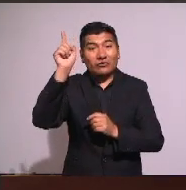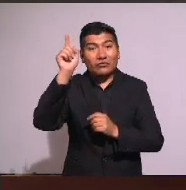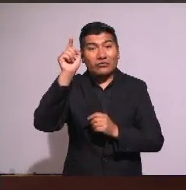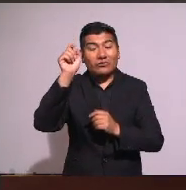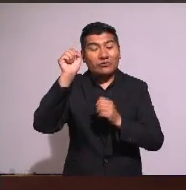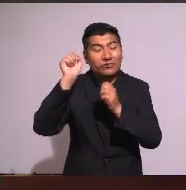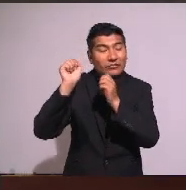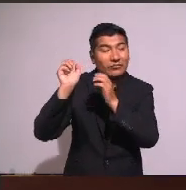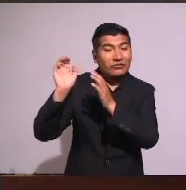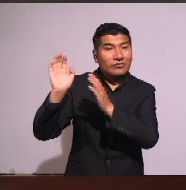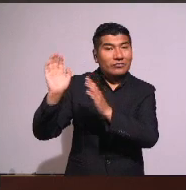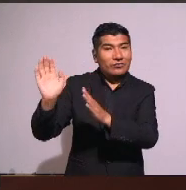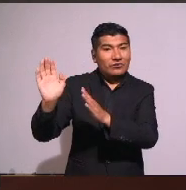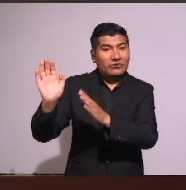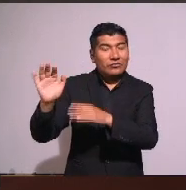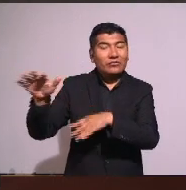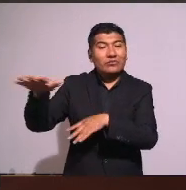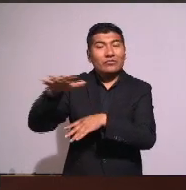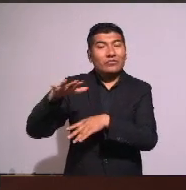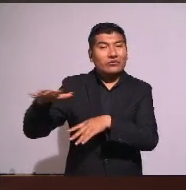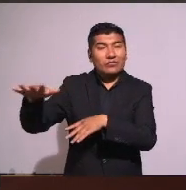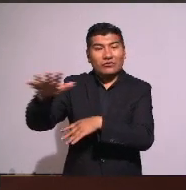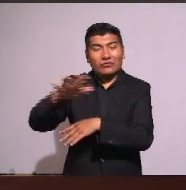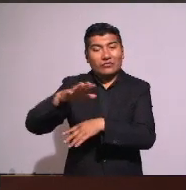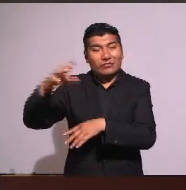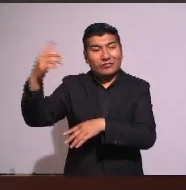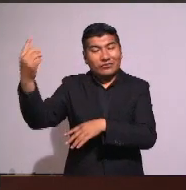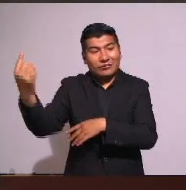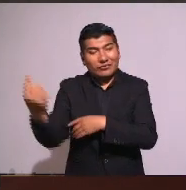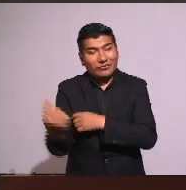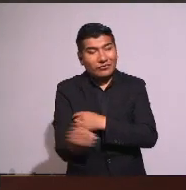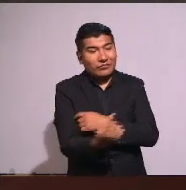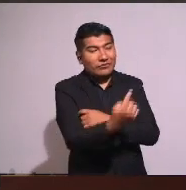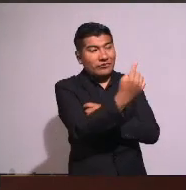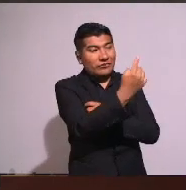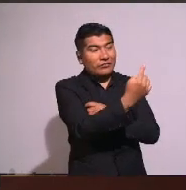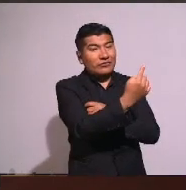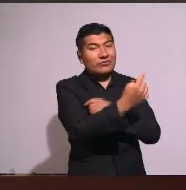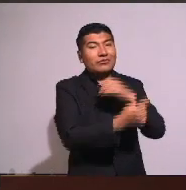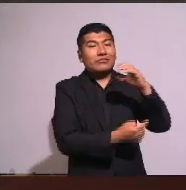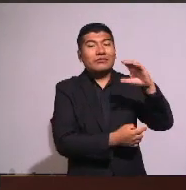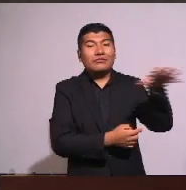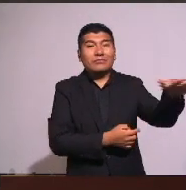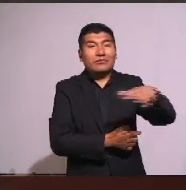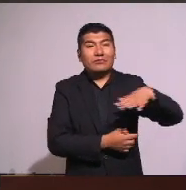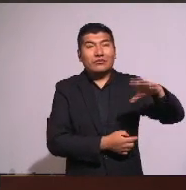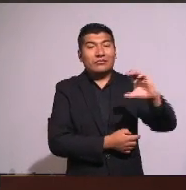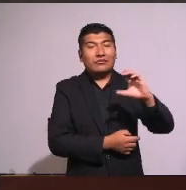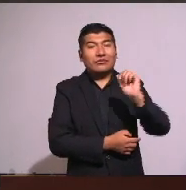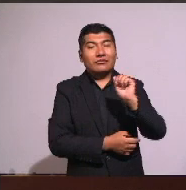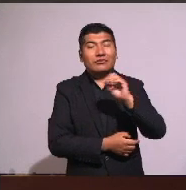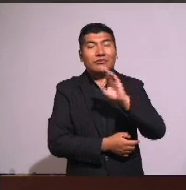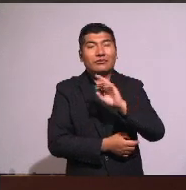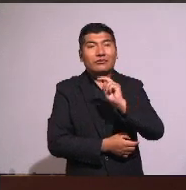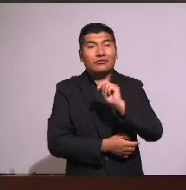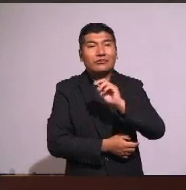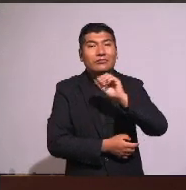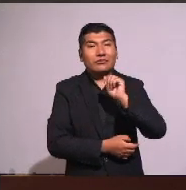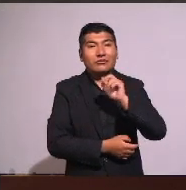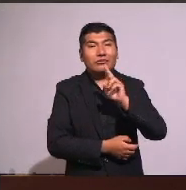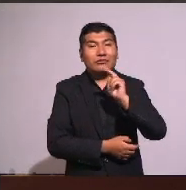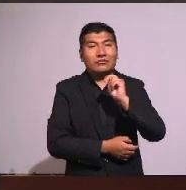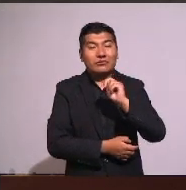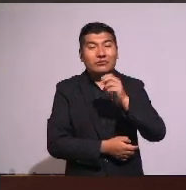dejando Nazaret, se establece en Cafarnaún, a orillas del lago